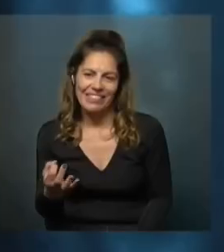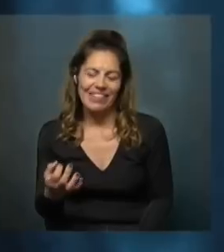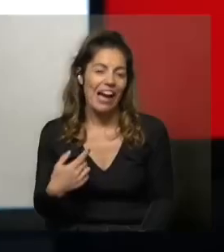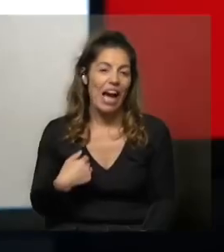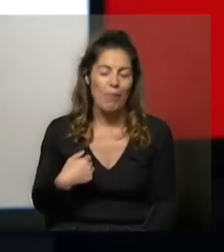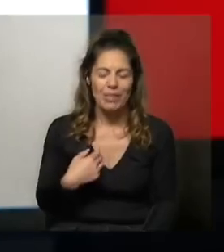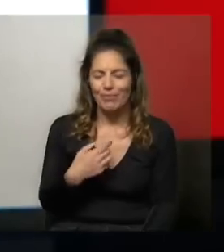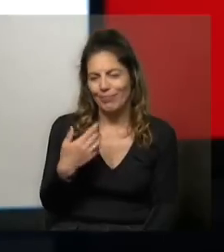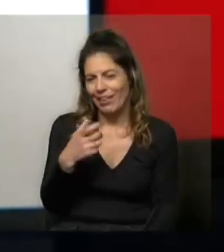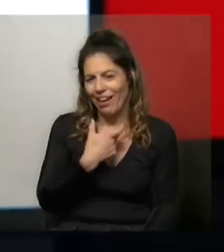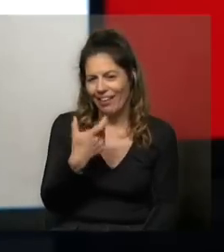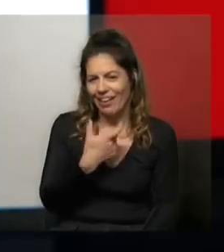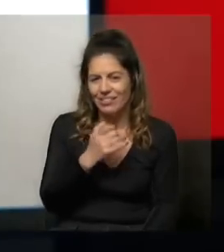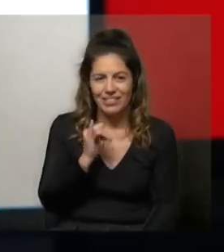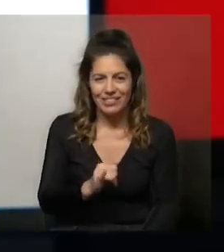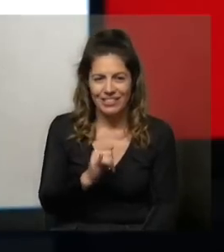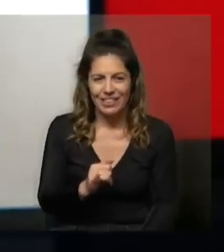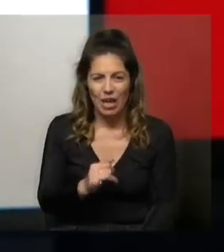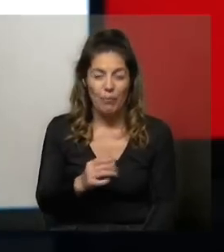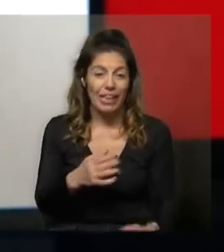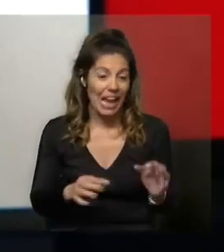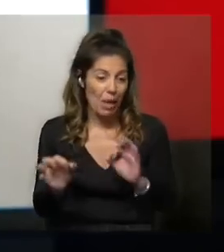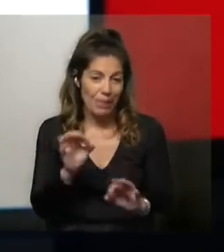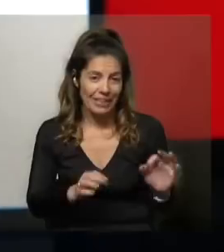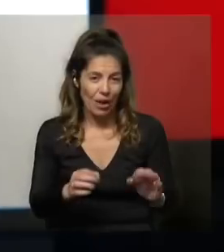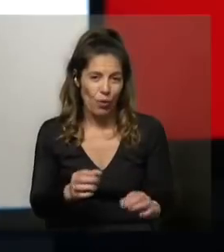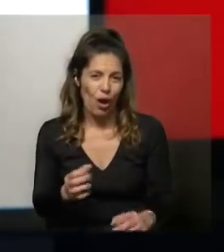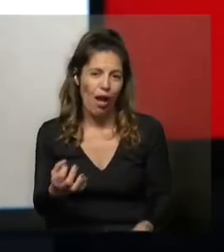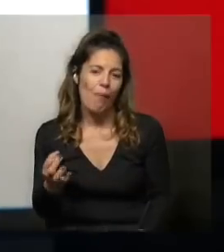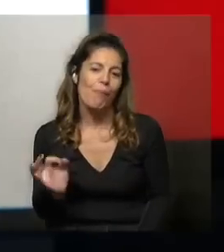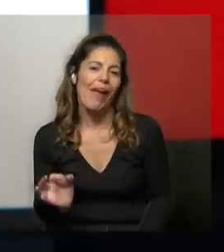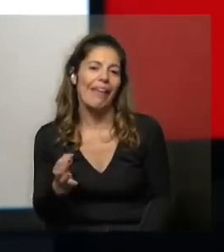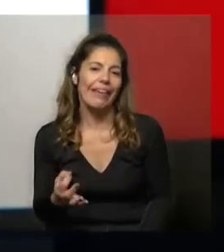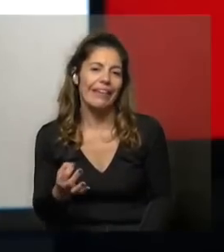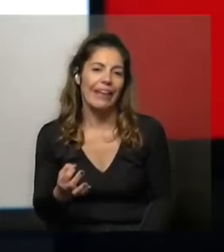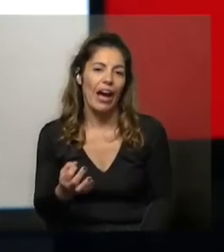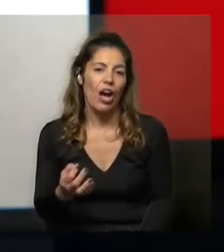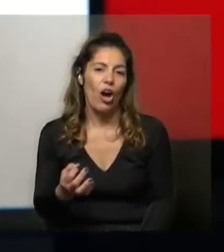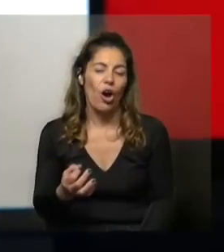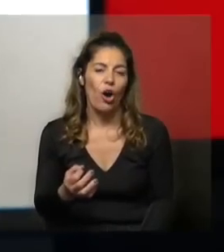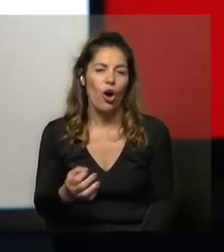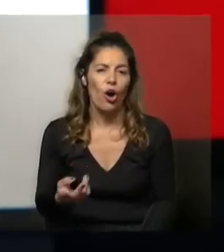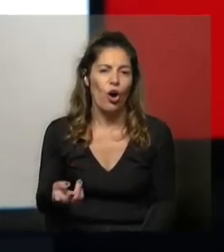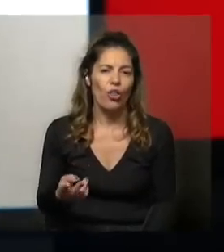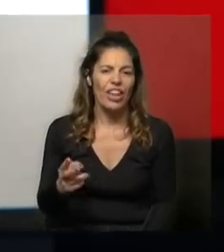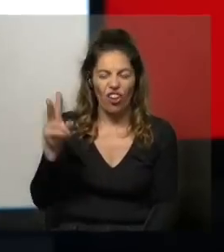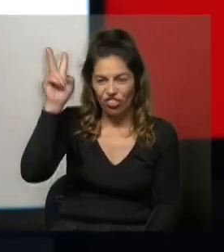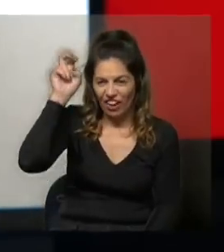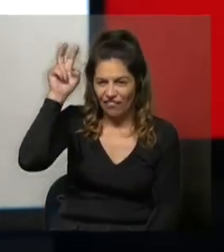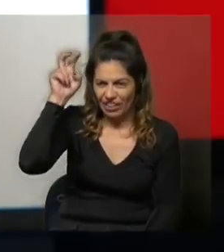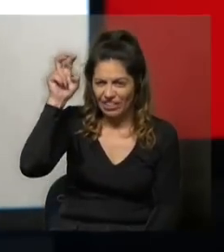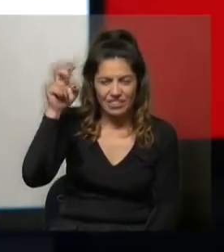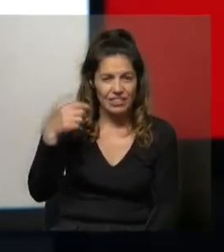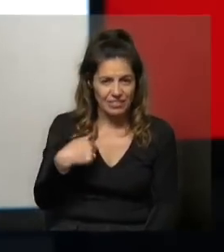pero es que además era así era el espectáculo de las mariquitas en la prensa era el espectáculo travestis fue muy fue